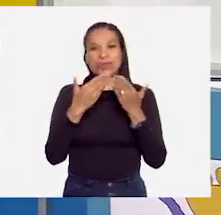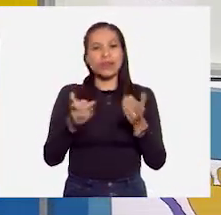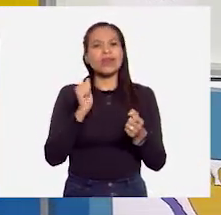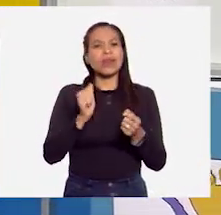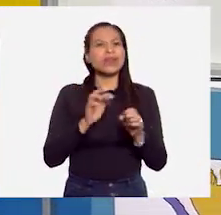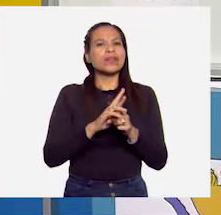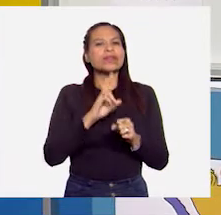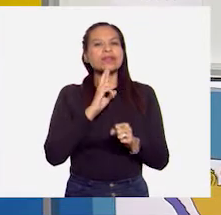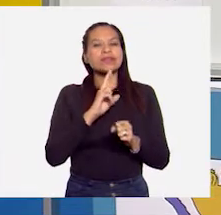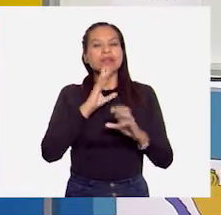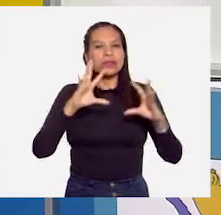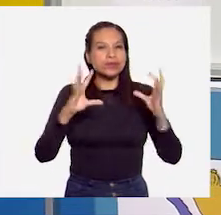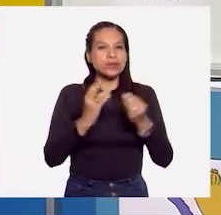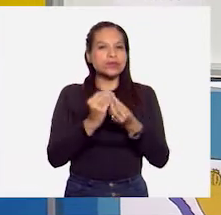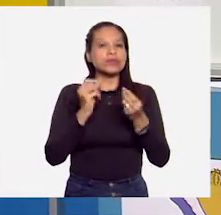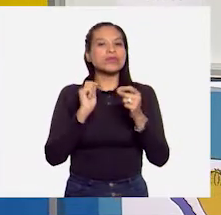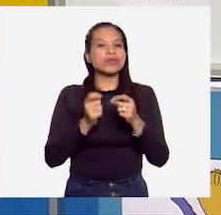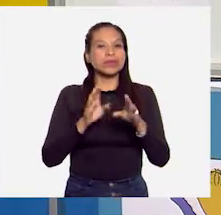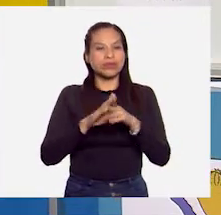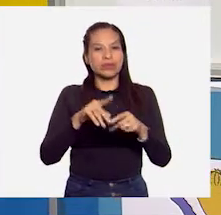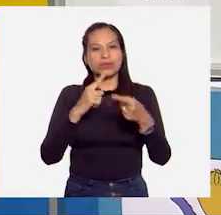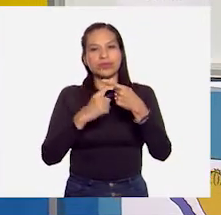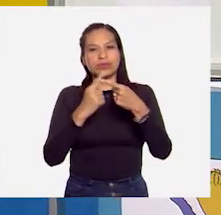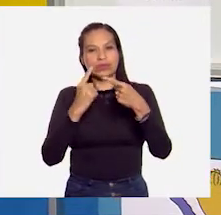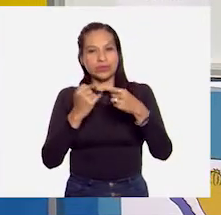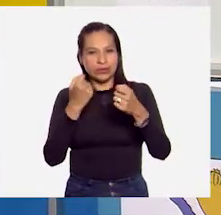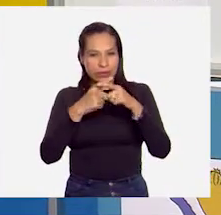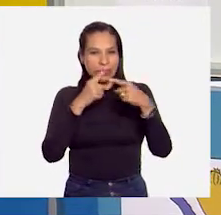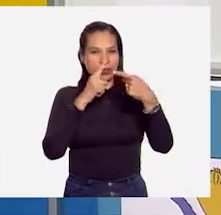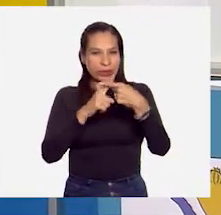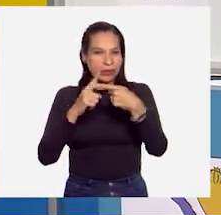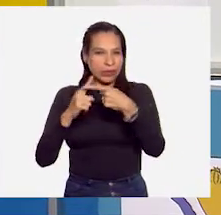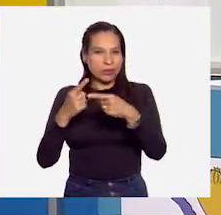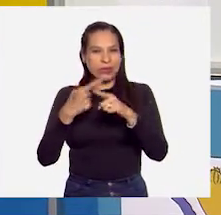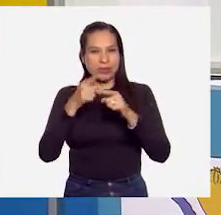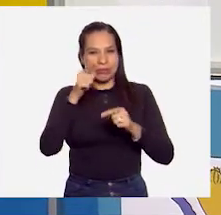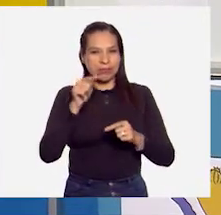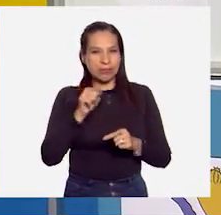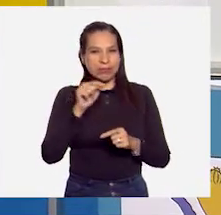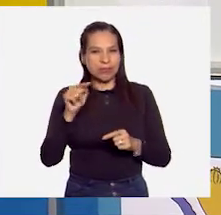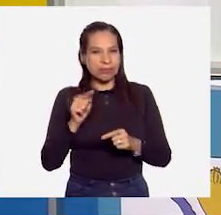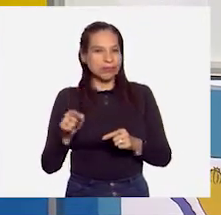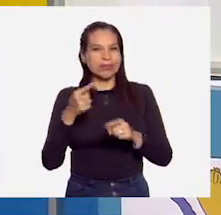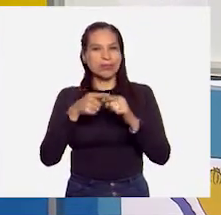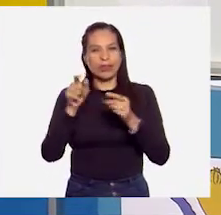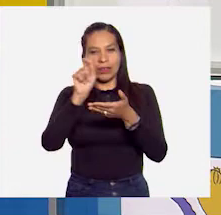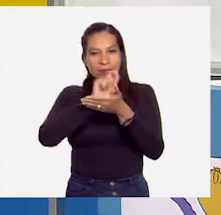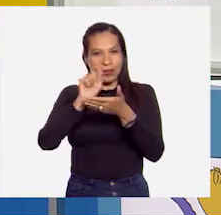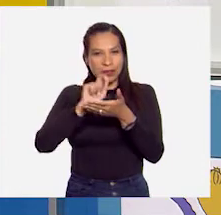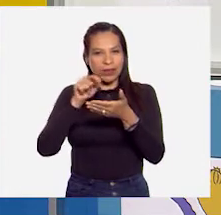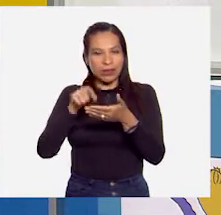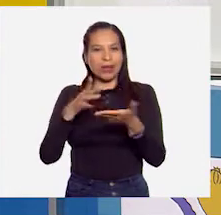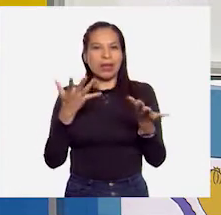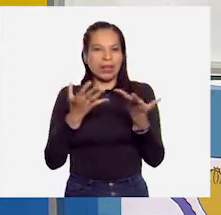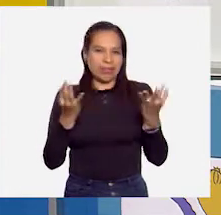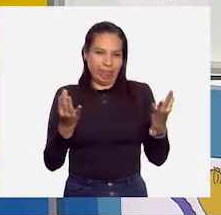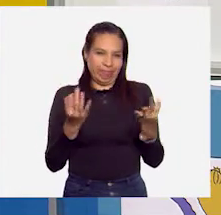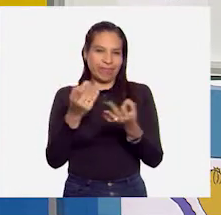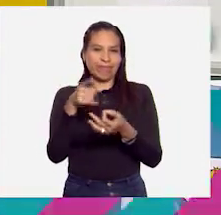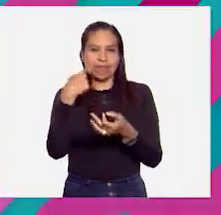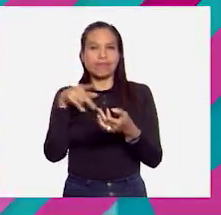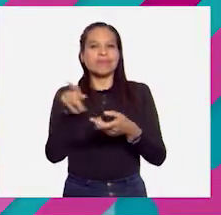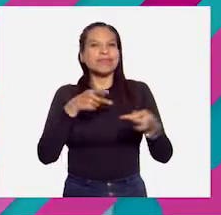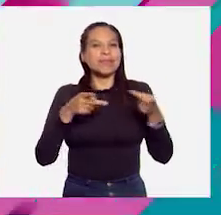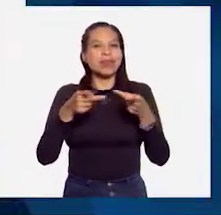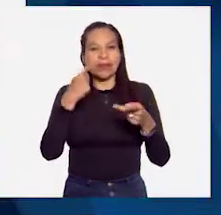resolver suma de fracciones, pero coloreando mandalas, con la finalidad de que estén preparadas para resolver el